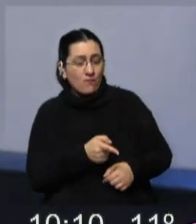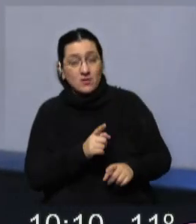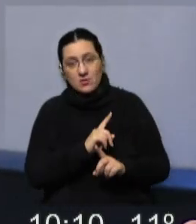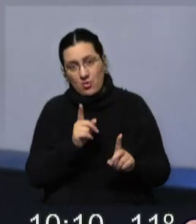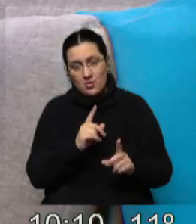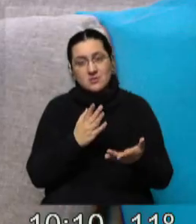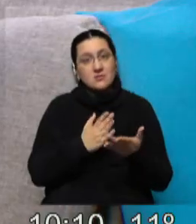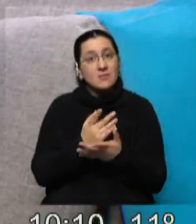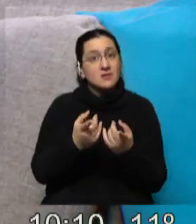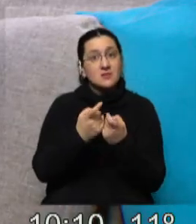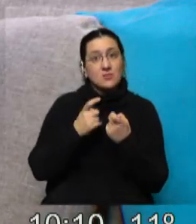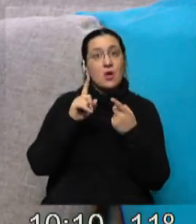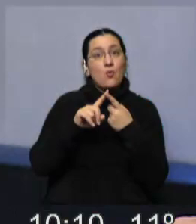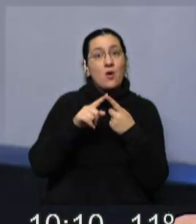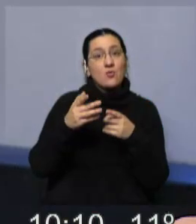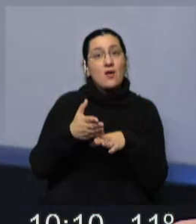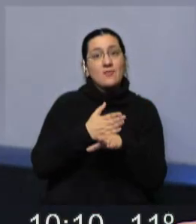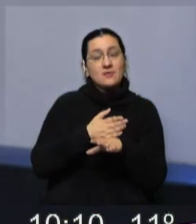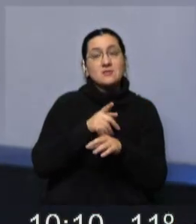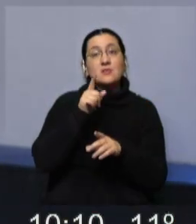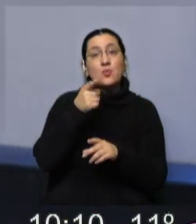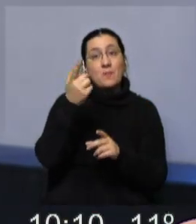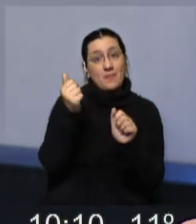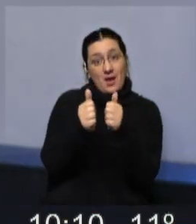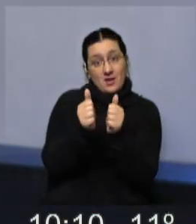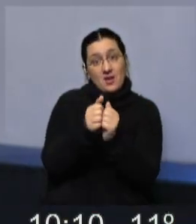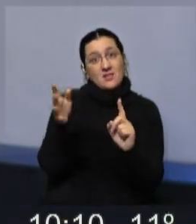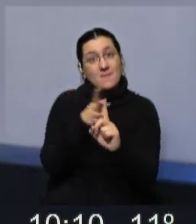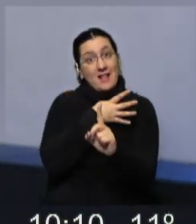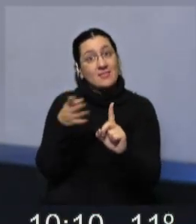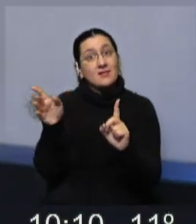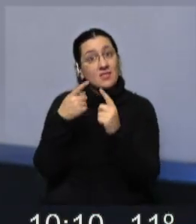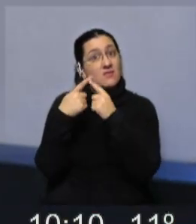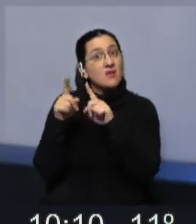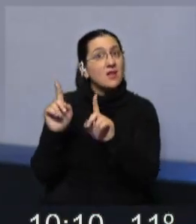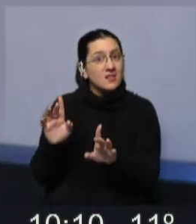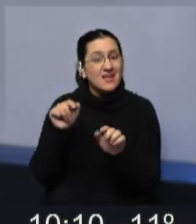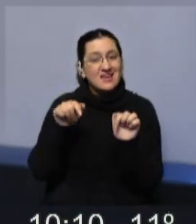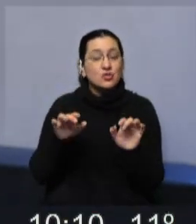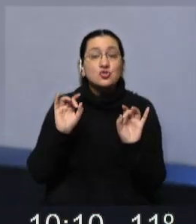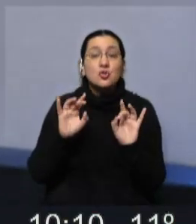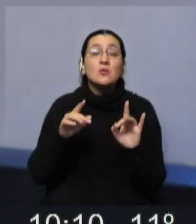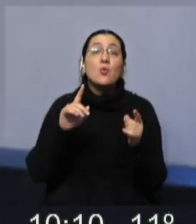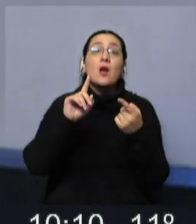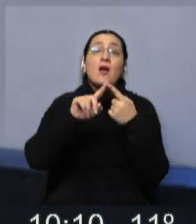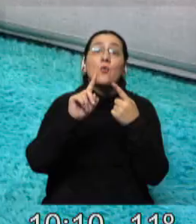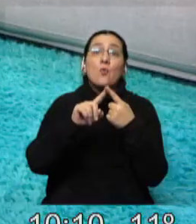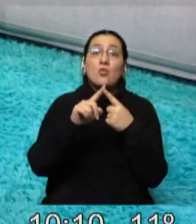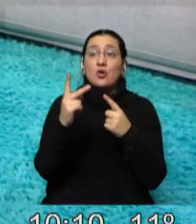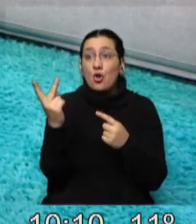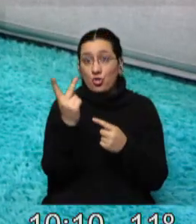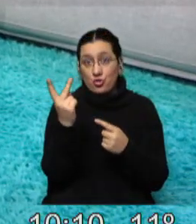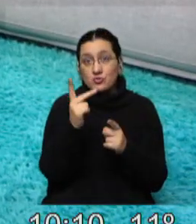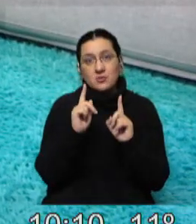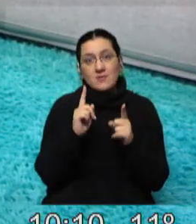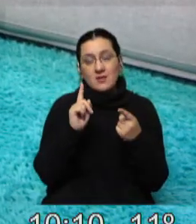Exacto. Siempre tiene que ser... Tu pareja te maltrata es una cosa. Ah, ni que hablar. Esto es un acuerdo que se hace para jugar... Ni que hablar, sí. ...en las